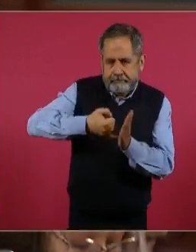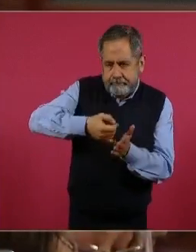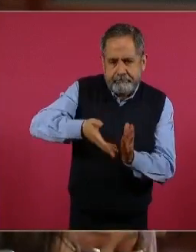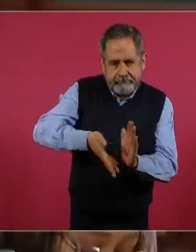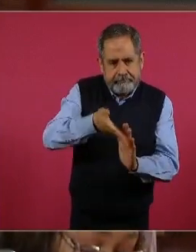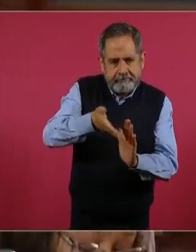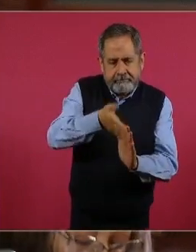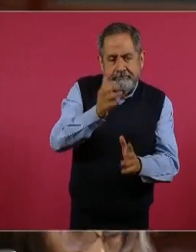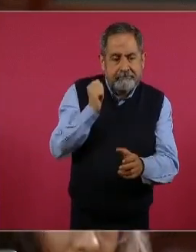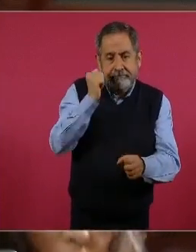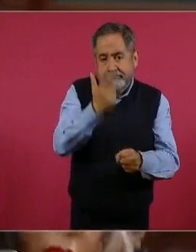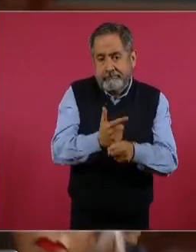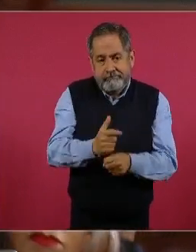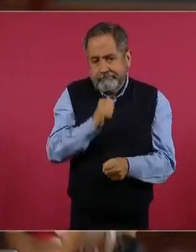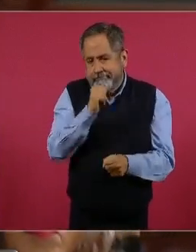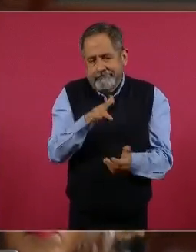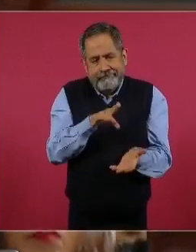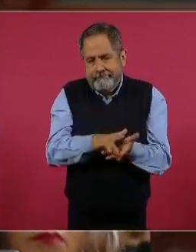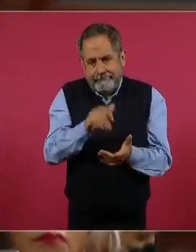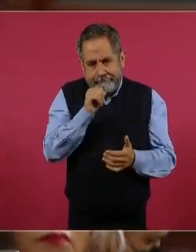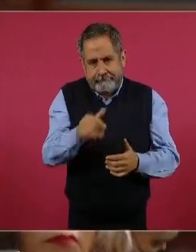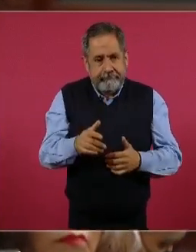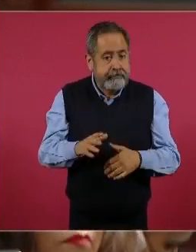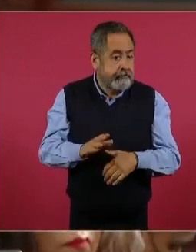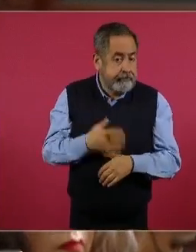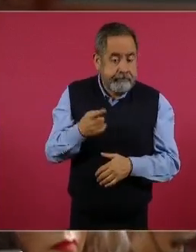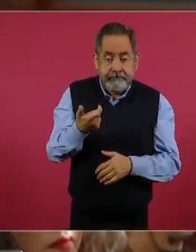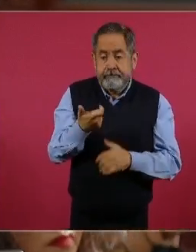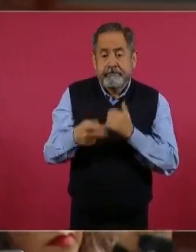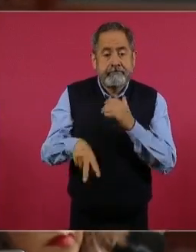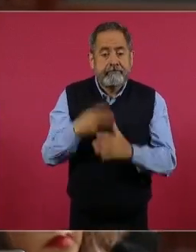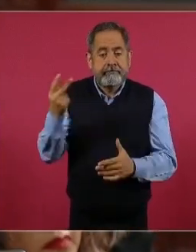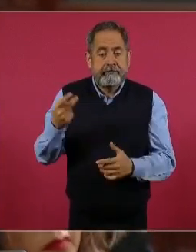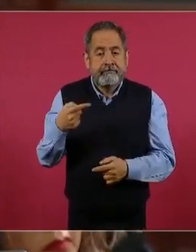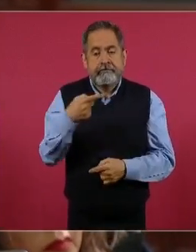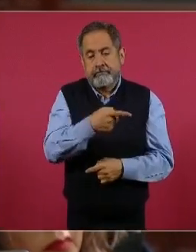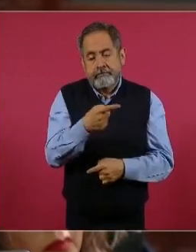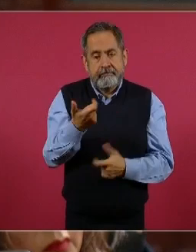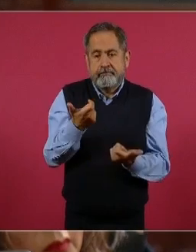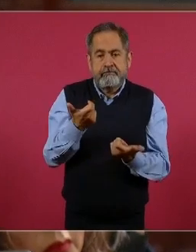la agricultura, a la ganadería, porque ya el FIRA